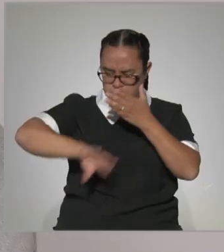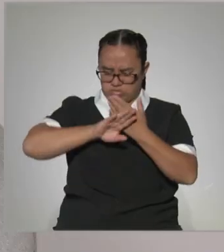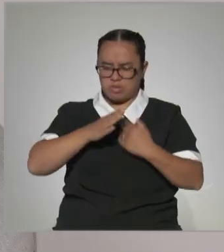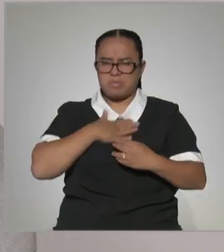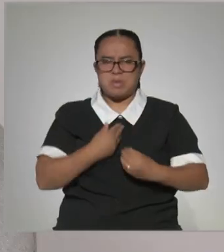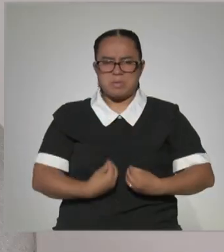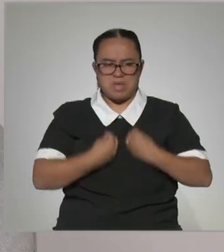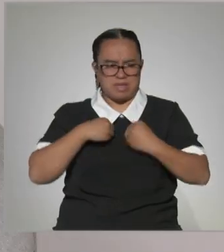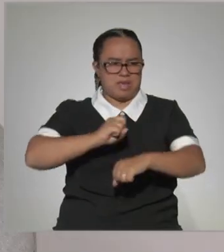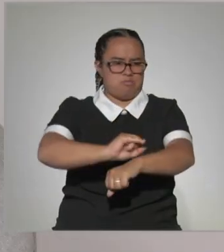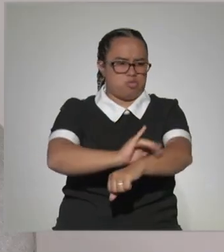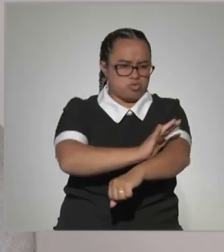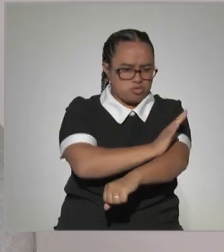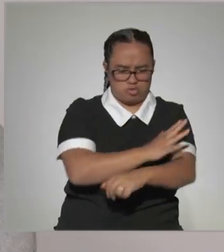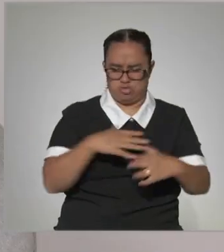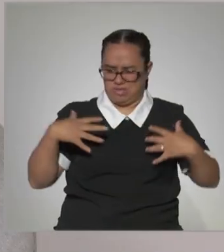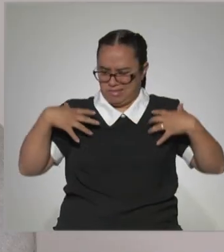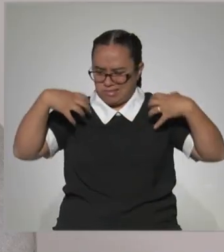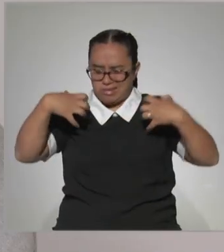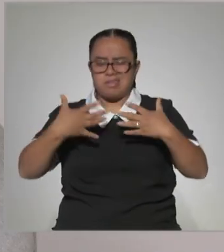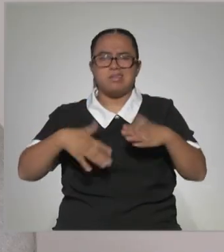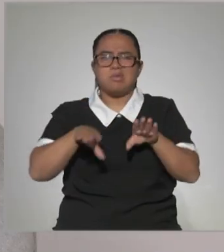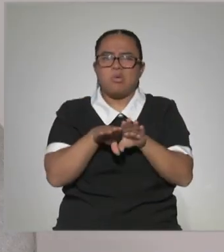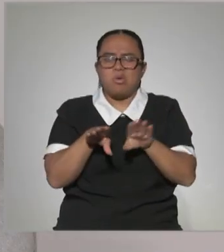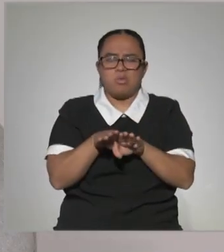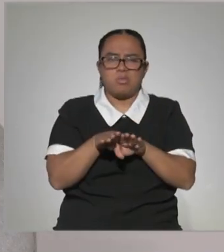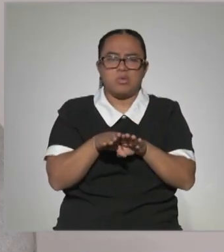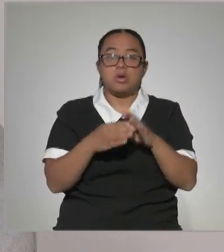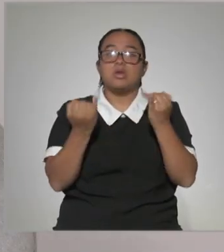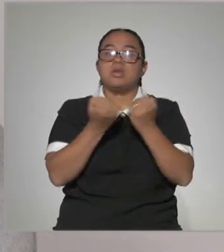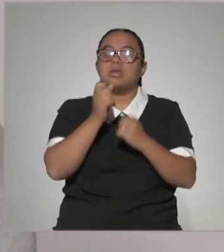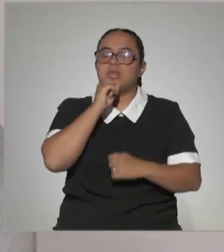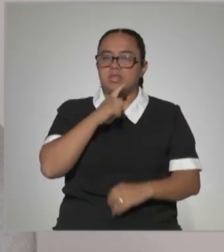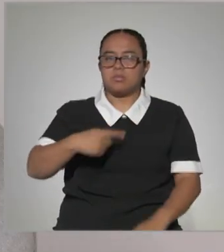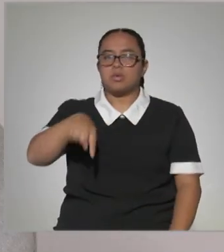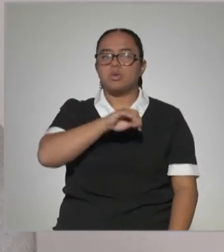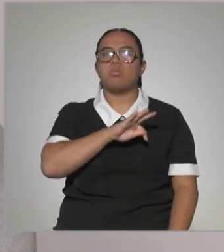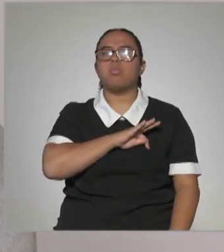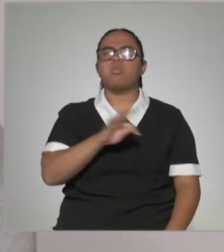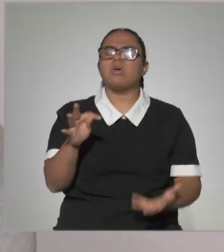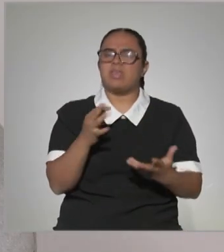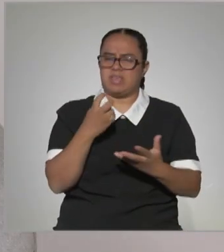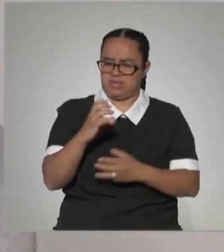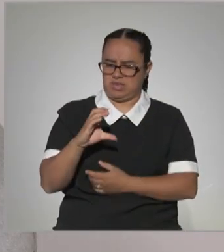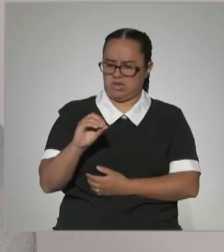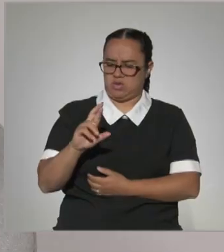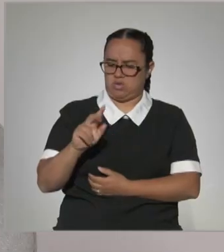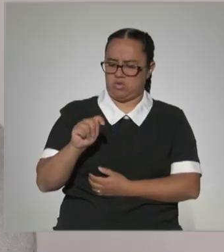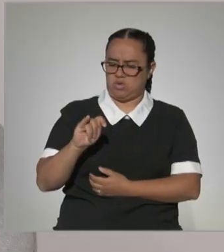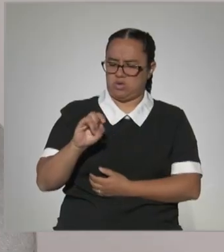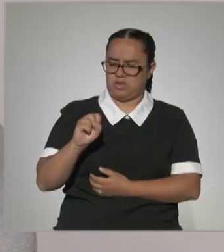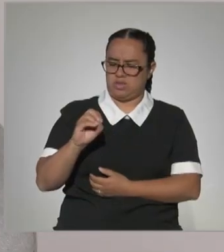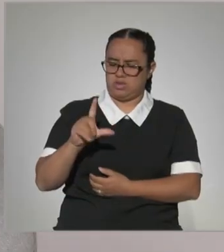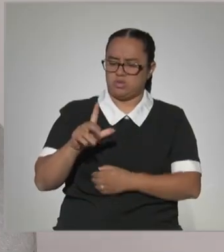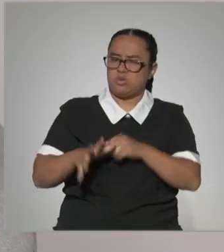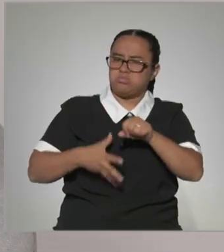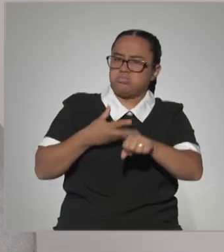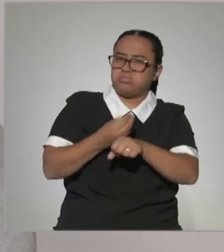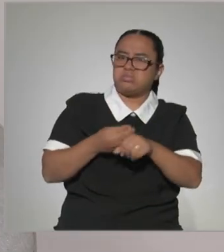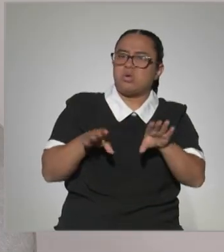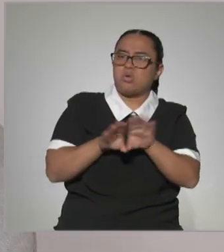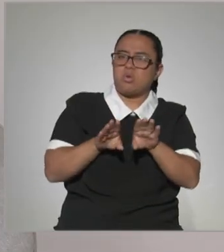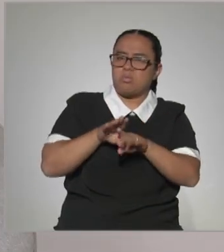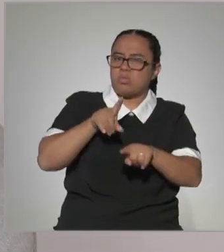nuestras emociones, en nuestro día a día y sobre todo saber qué podemos hacer con esto llamado cortisol. Yo